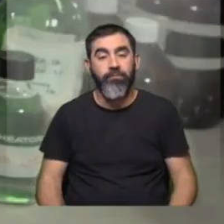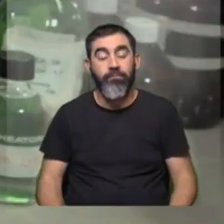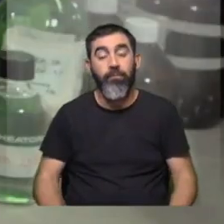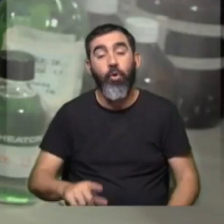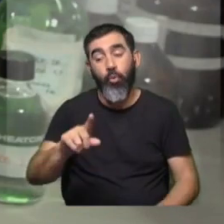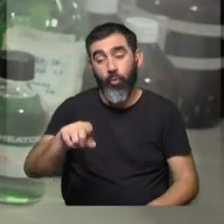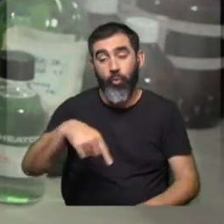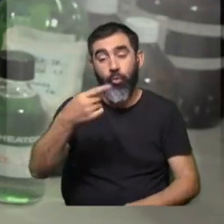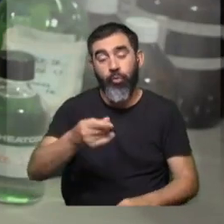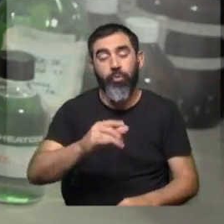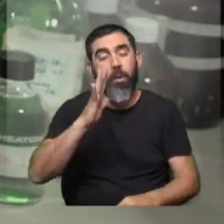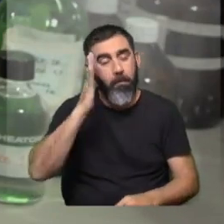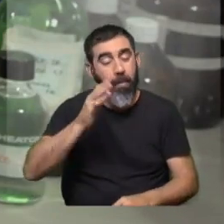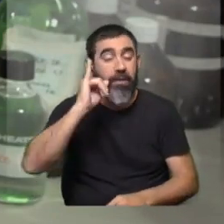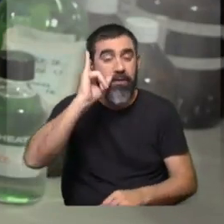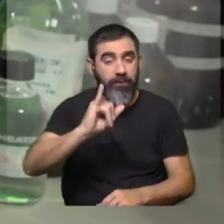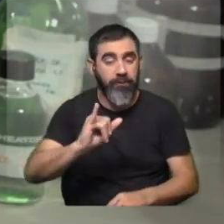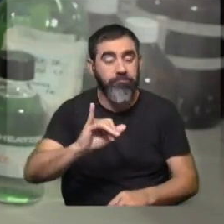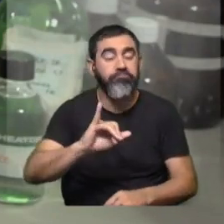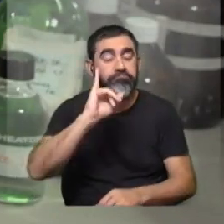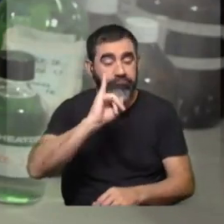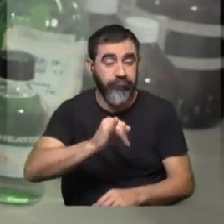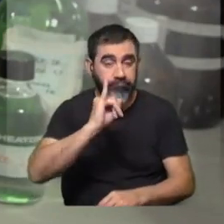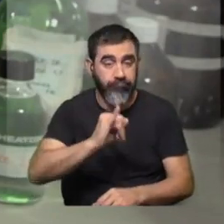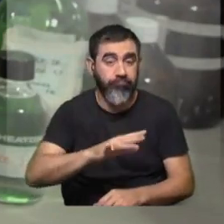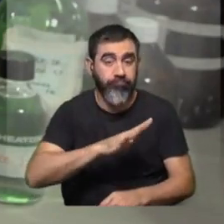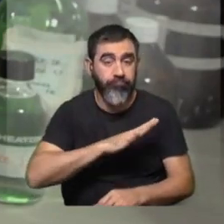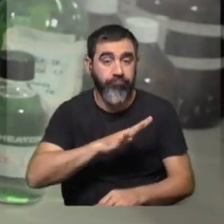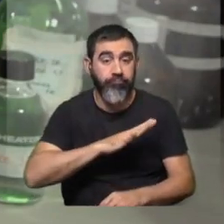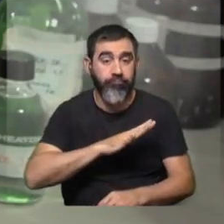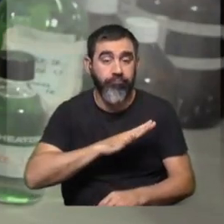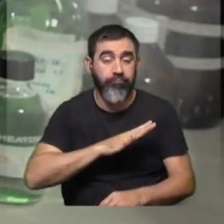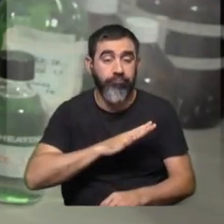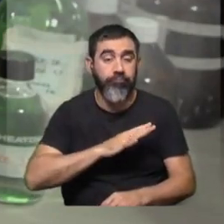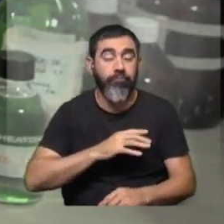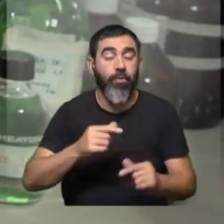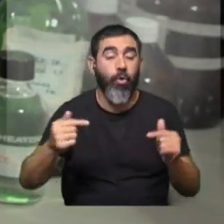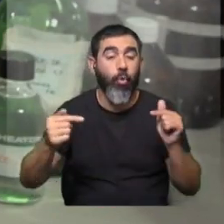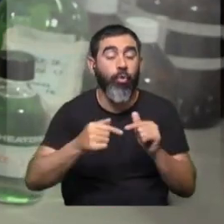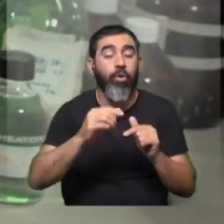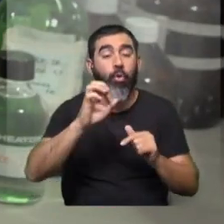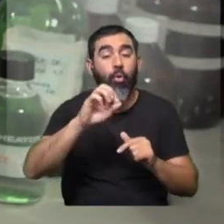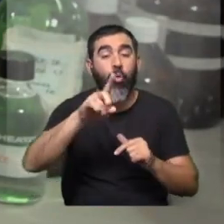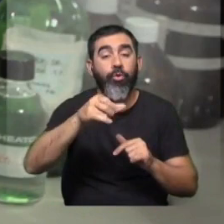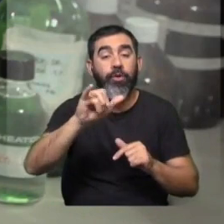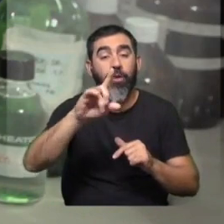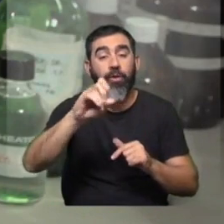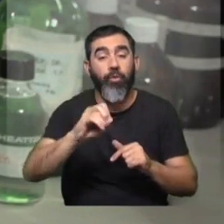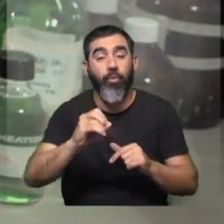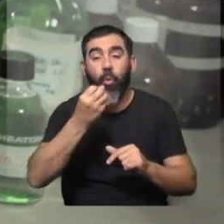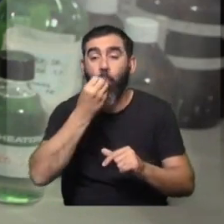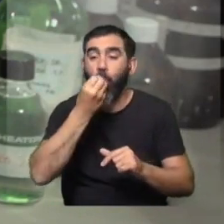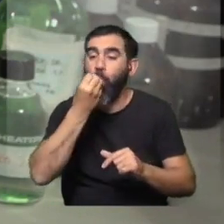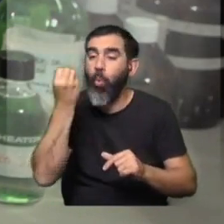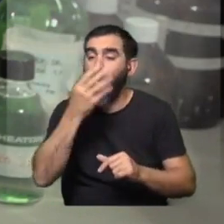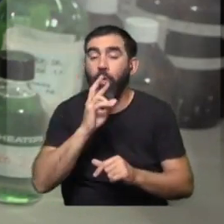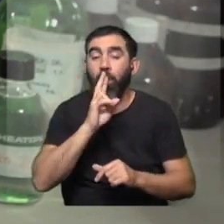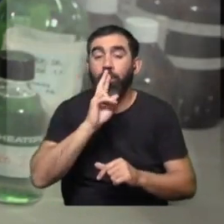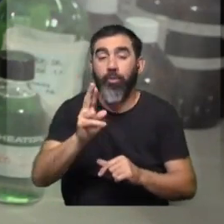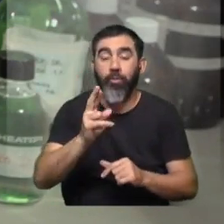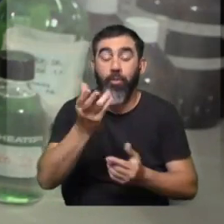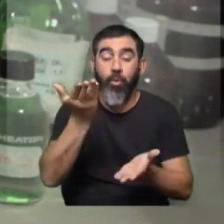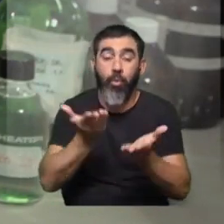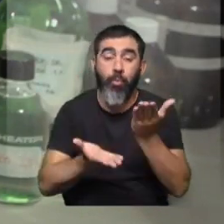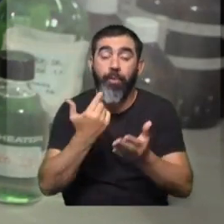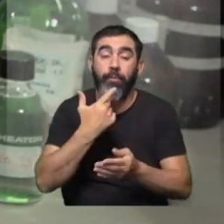resto esperábamos que tuvieran y tuvimos capacidad antioxidante y la verdad es que fueron resultados muy buenos en comparación,